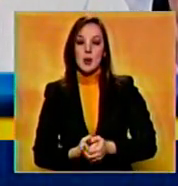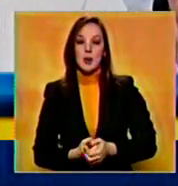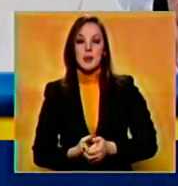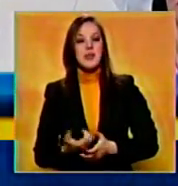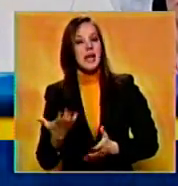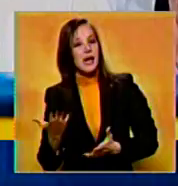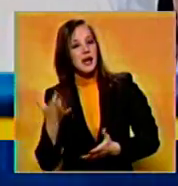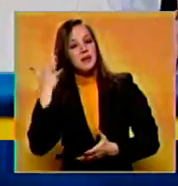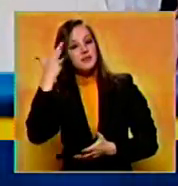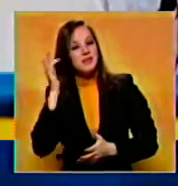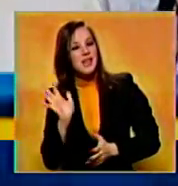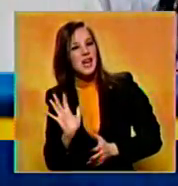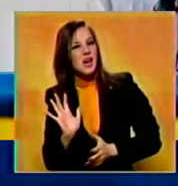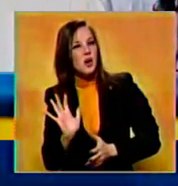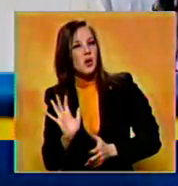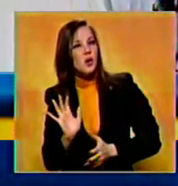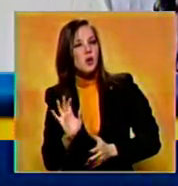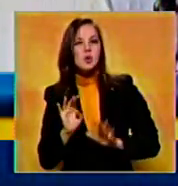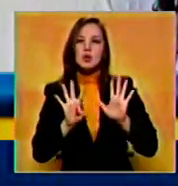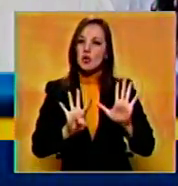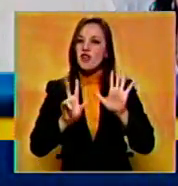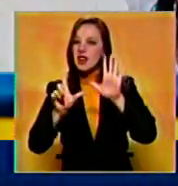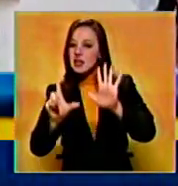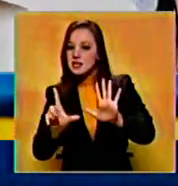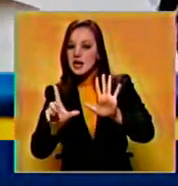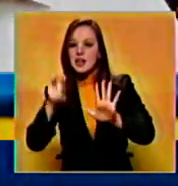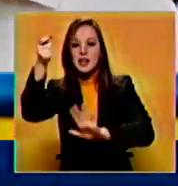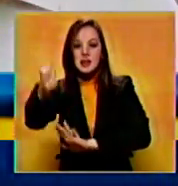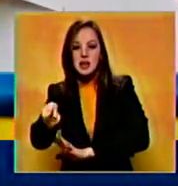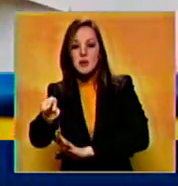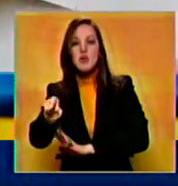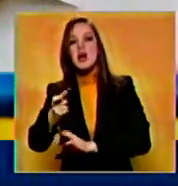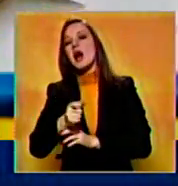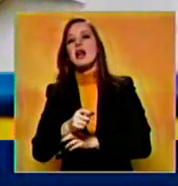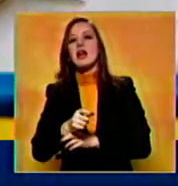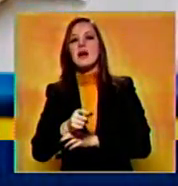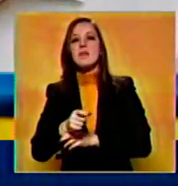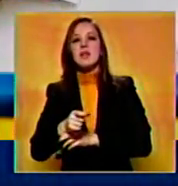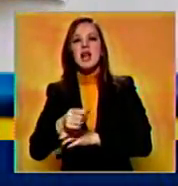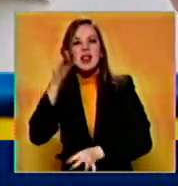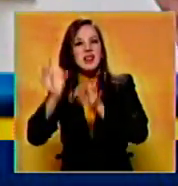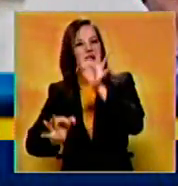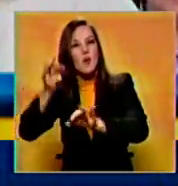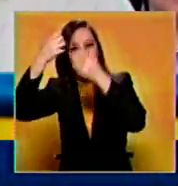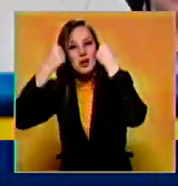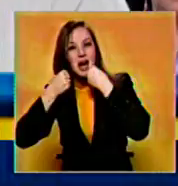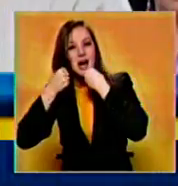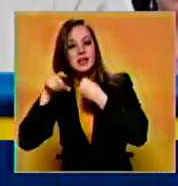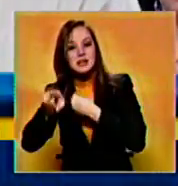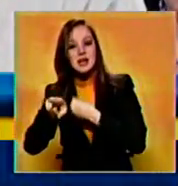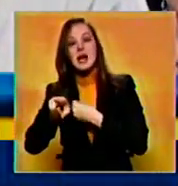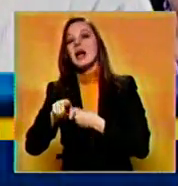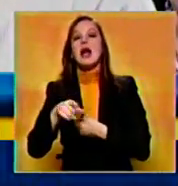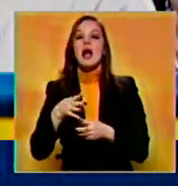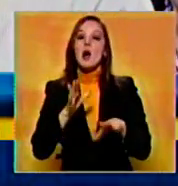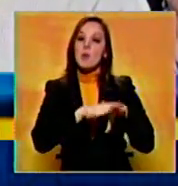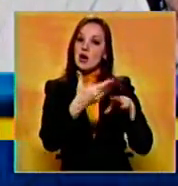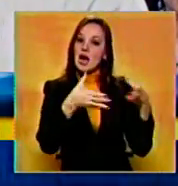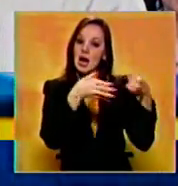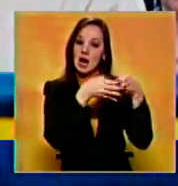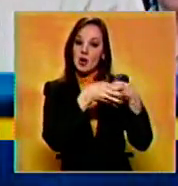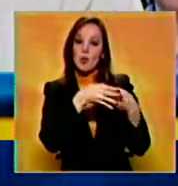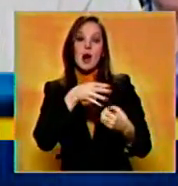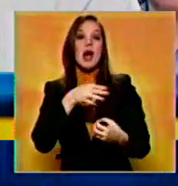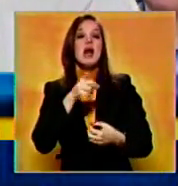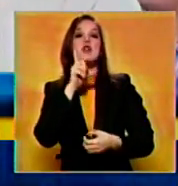que 97 tribunales penales municipales que fueron determinados por la gran misión A Toda